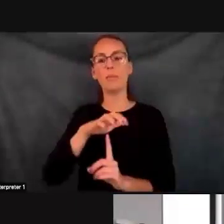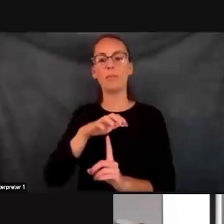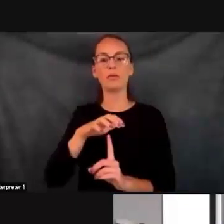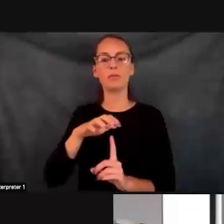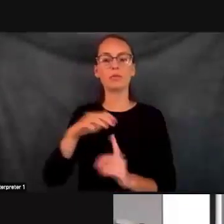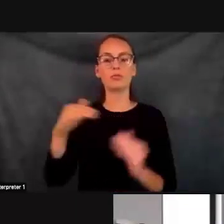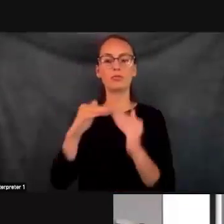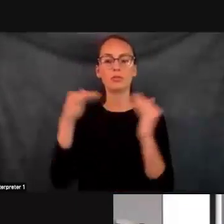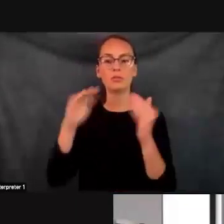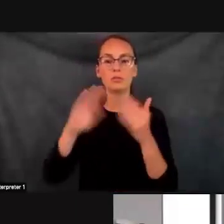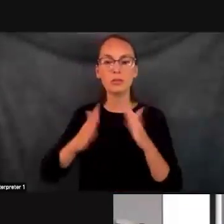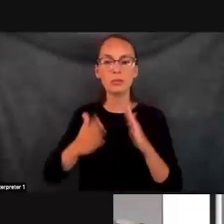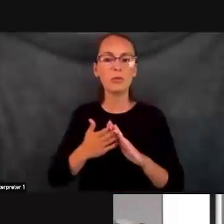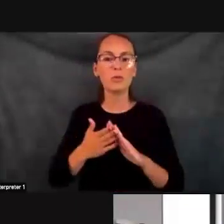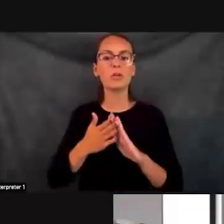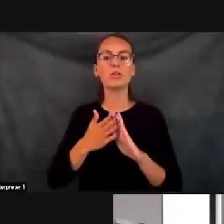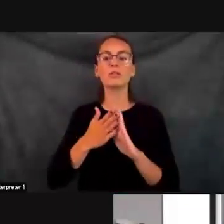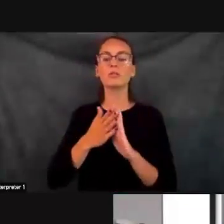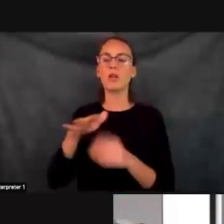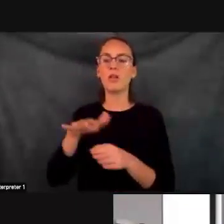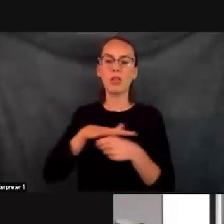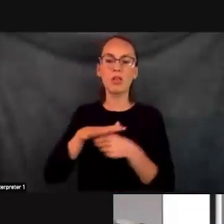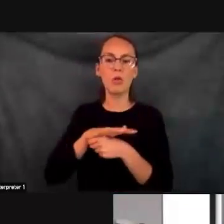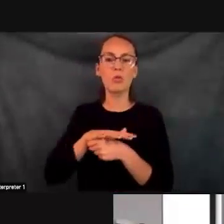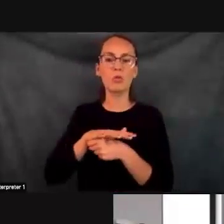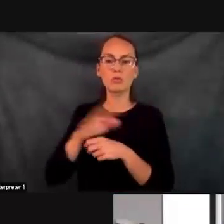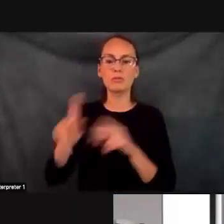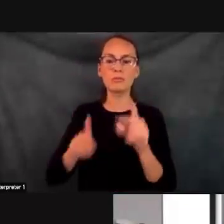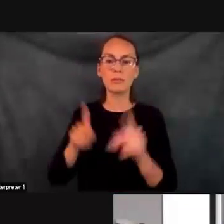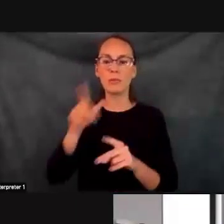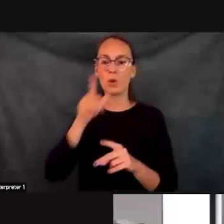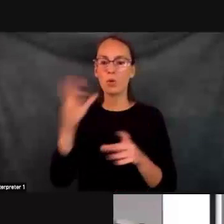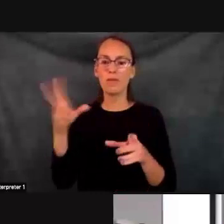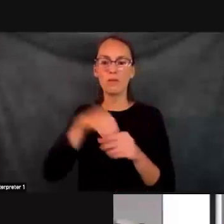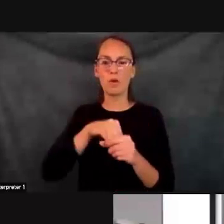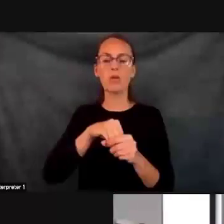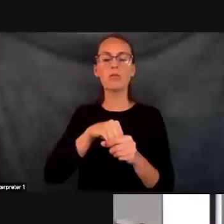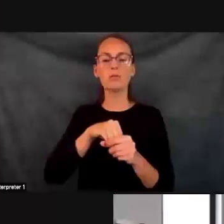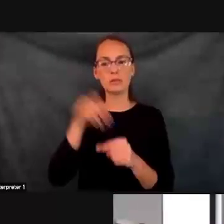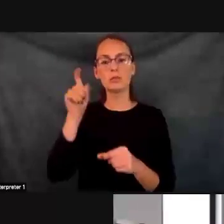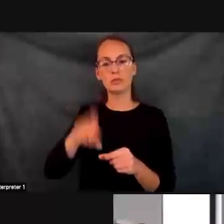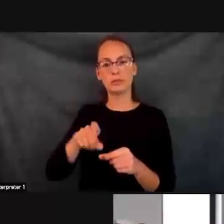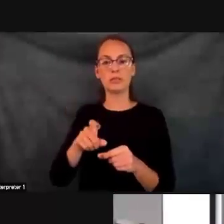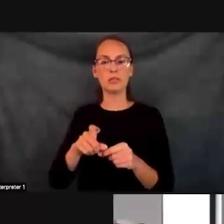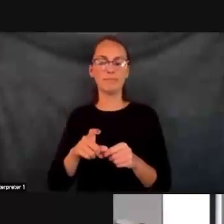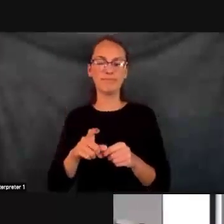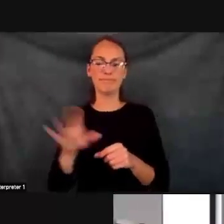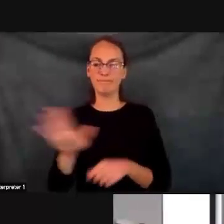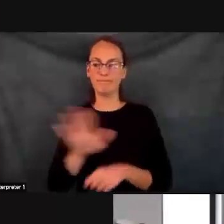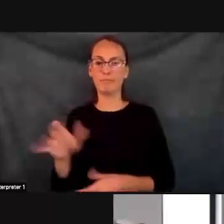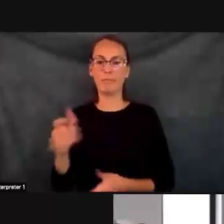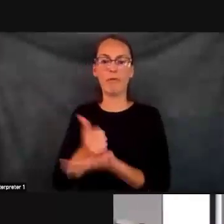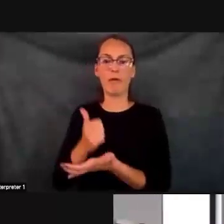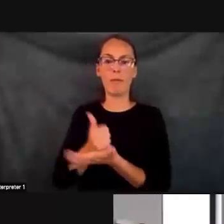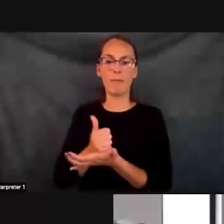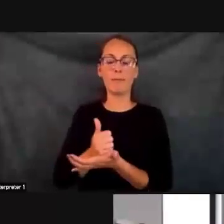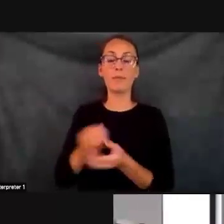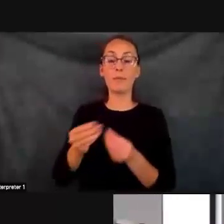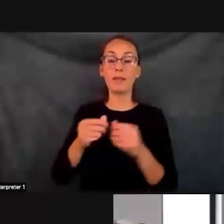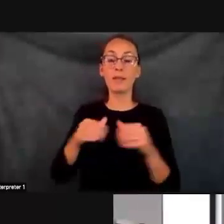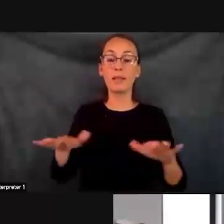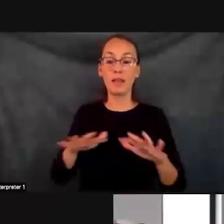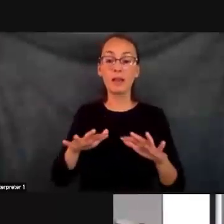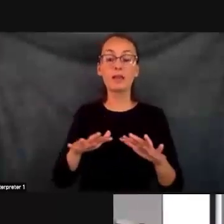escuelas, de la comunidad de justicia, comunidad ambiental, porque el uso de los terrenos es